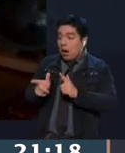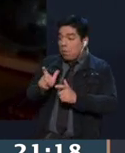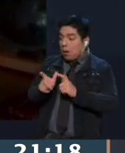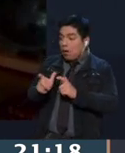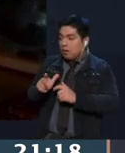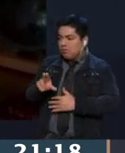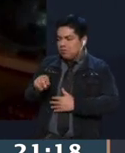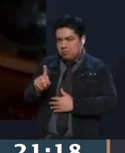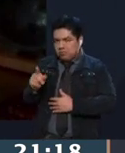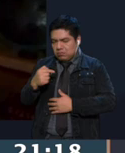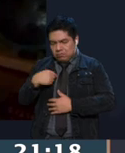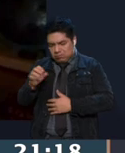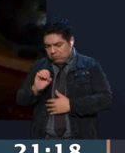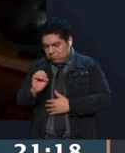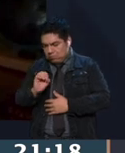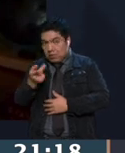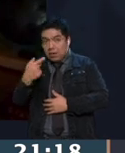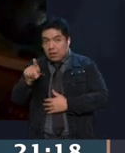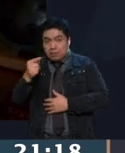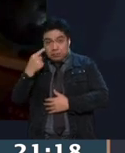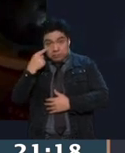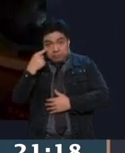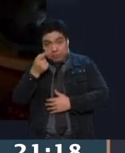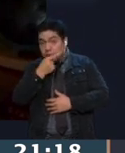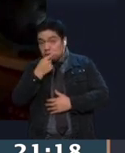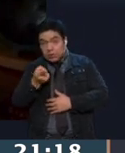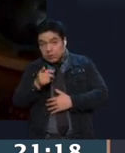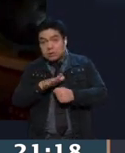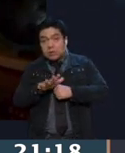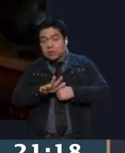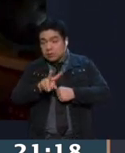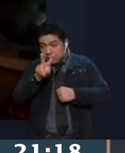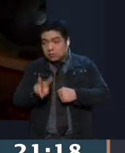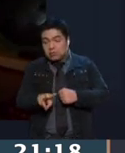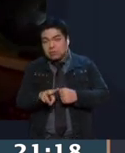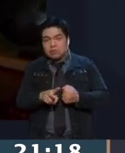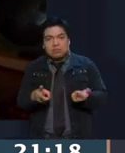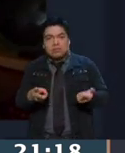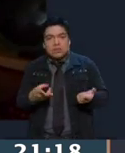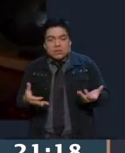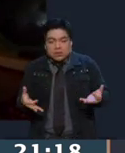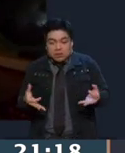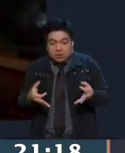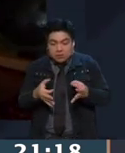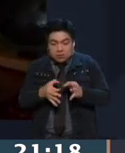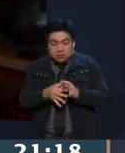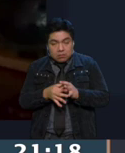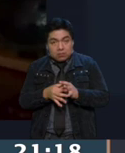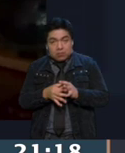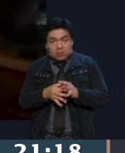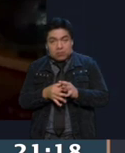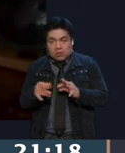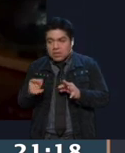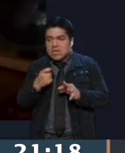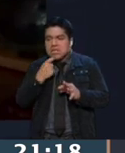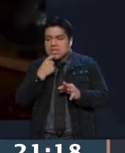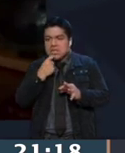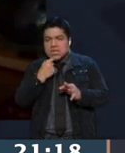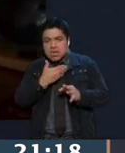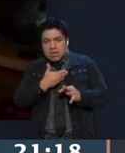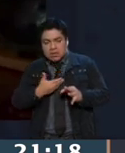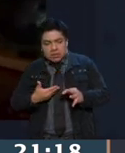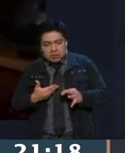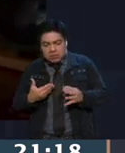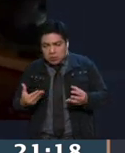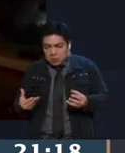de eso, pero hay que decir la verdad que no hay vínculos de López Obrador en